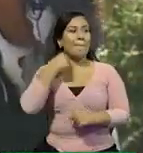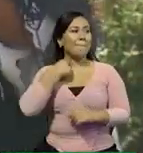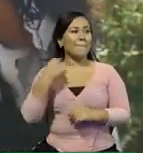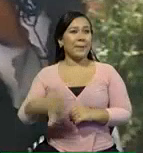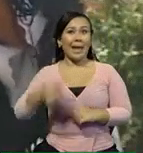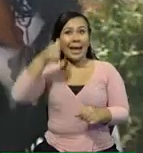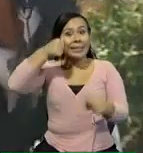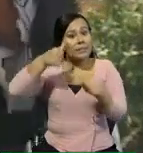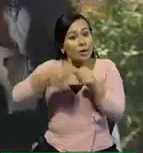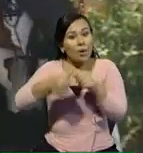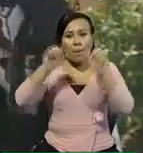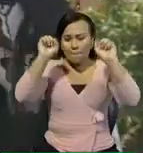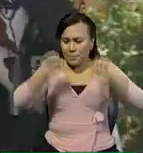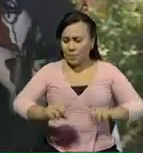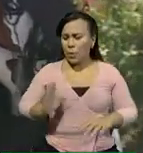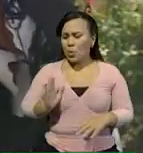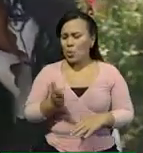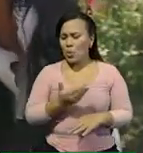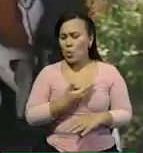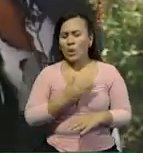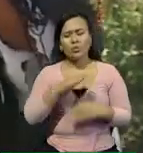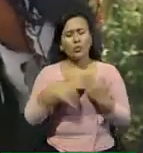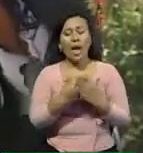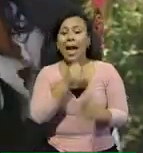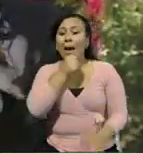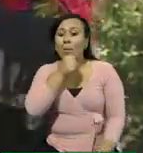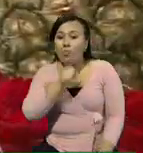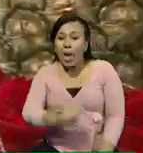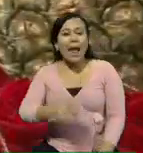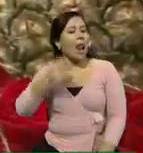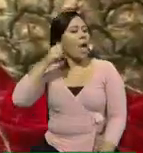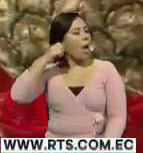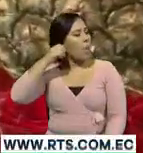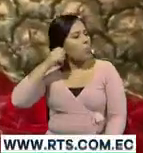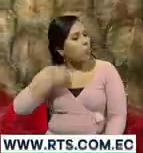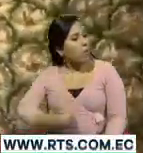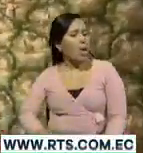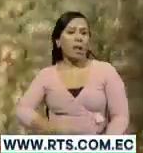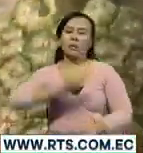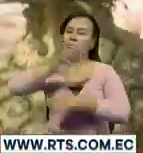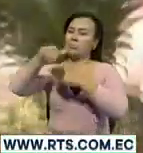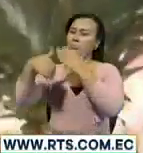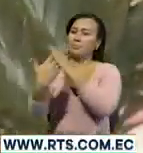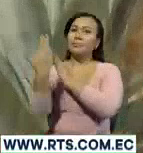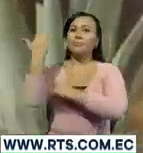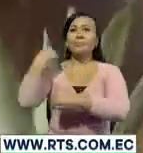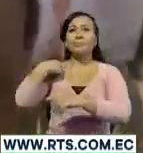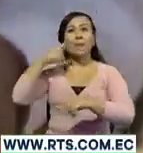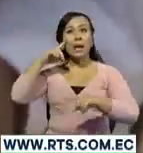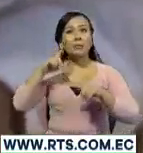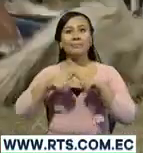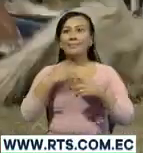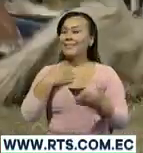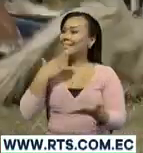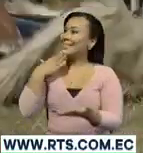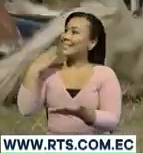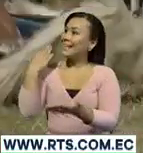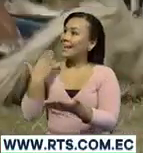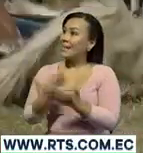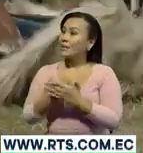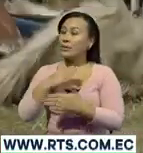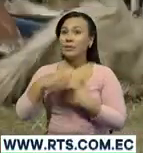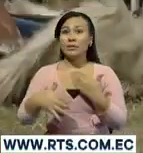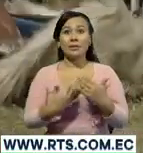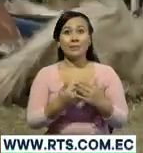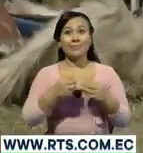todos los saberes de nuestros abuelos y abuelas. El Inti Raymi es una celebración de gratitud de los pueblos andinos que